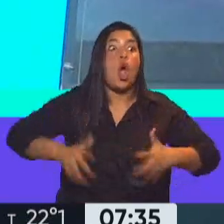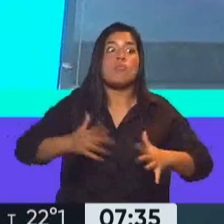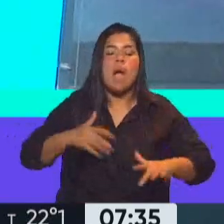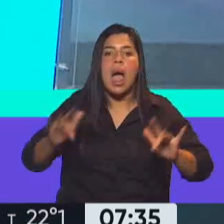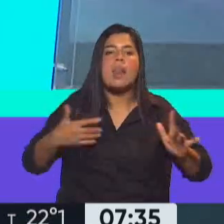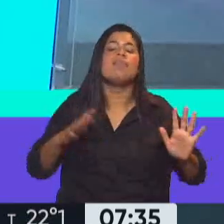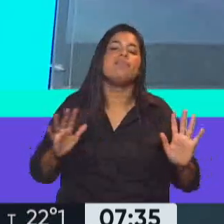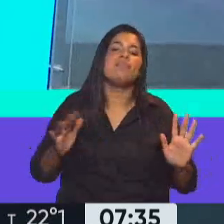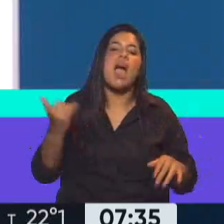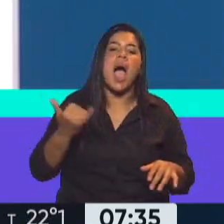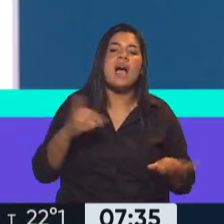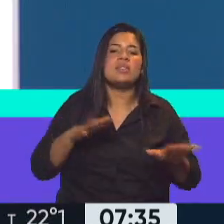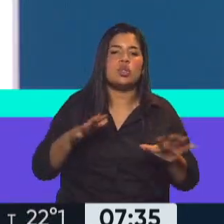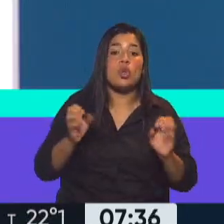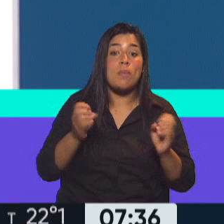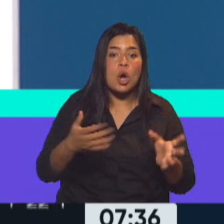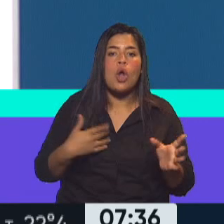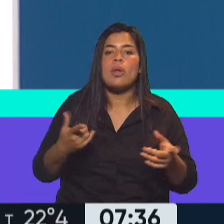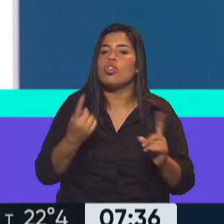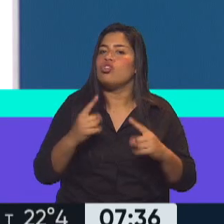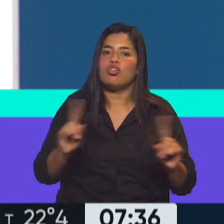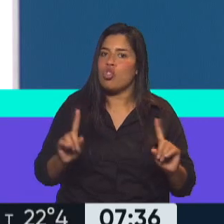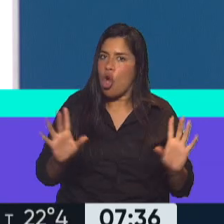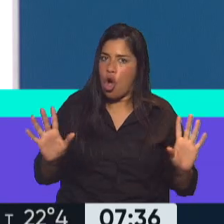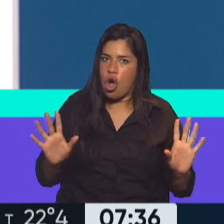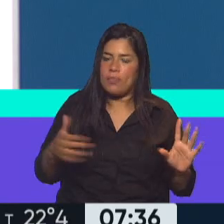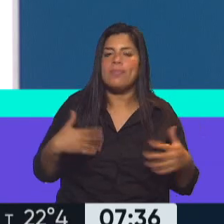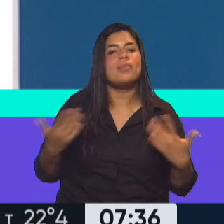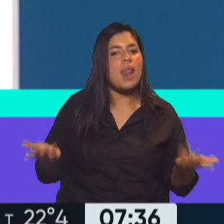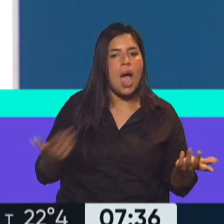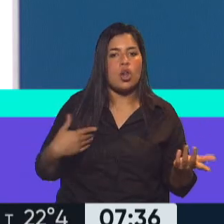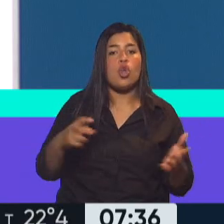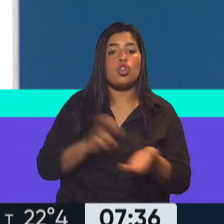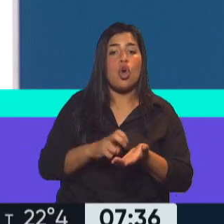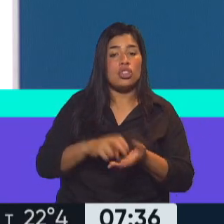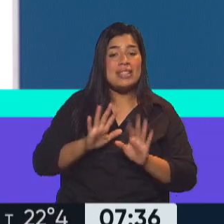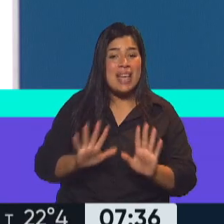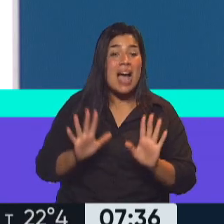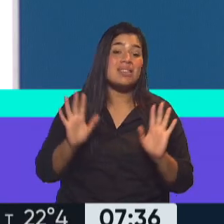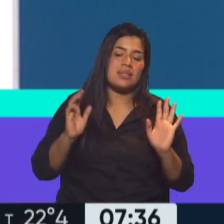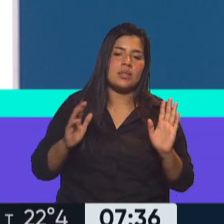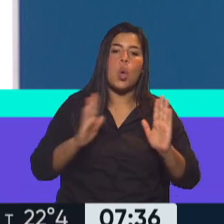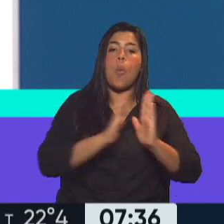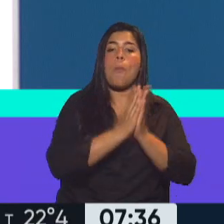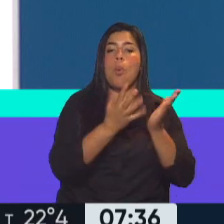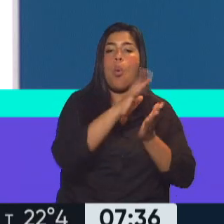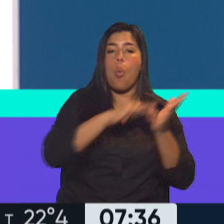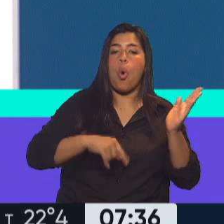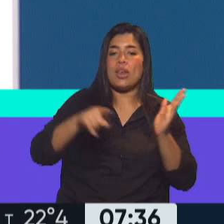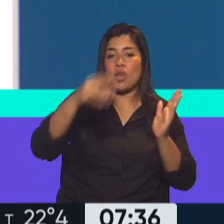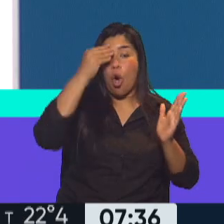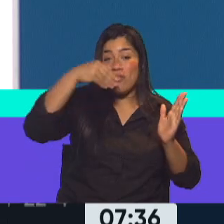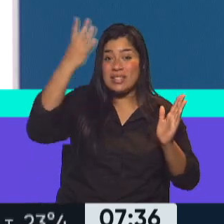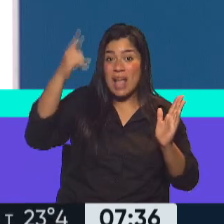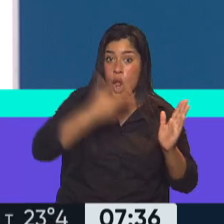no va a ocurrir. Claro, no, por ahora no va a haber un presupuesto. La noticia tiene que ver con esto. En el boletín oficial se publicó la prórroga del